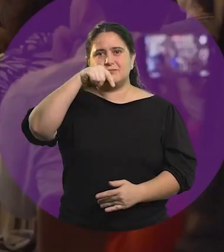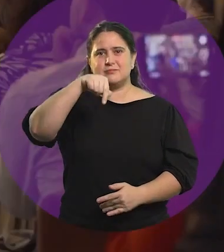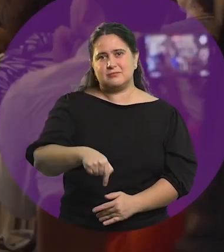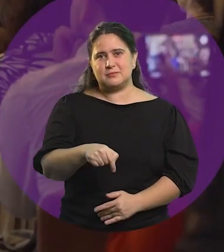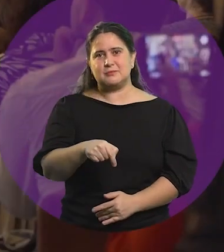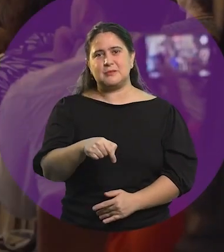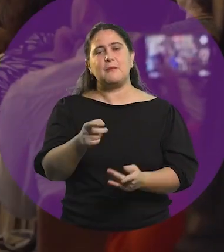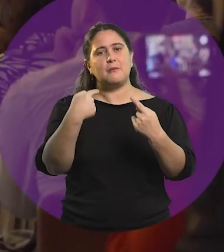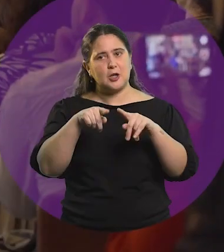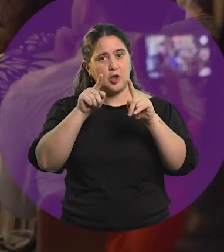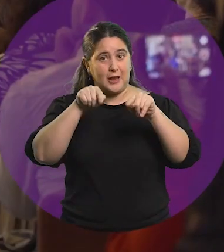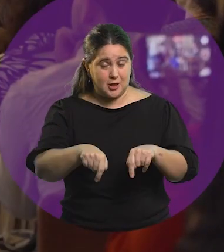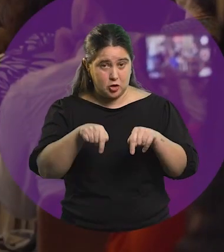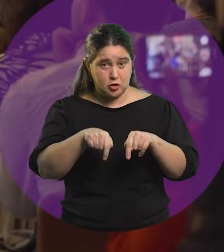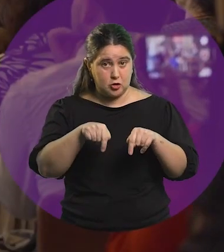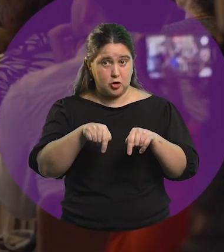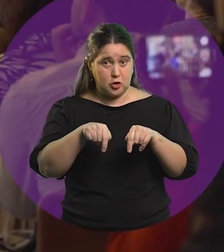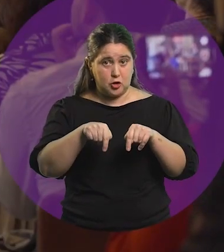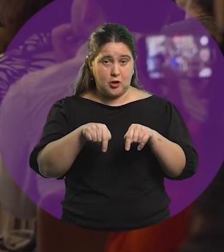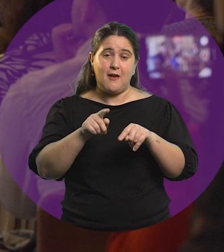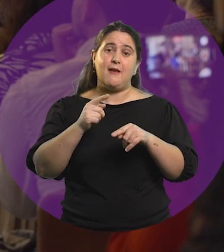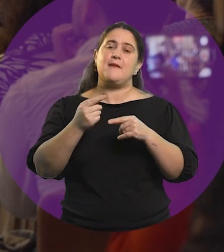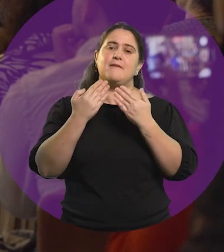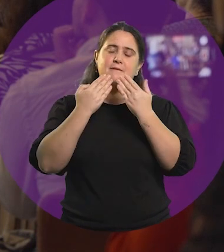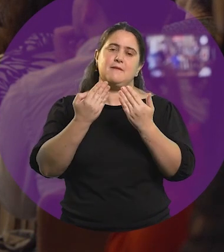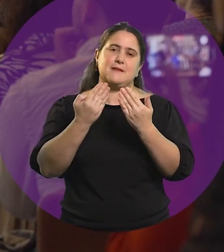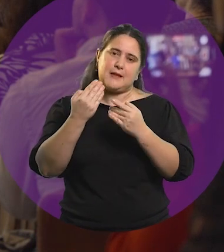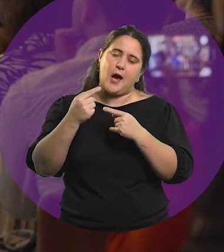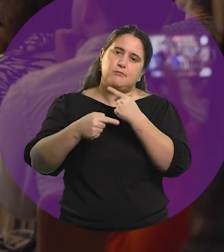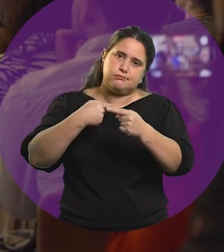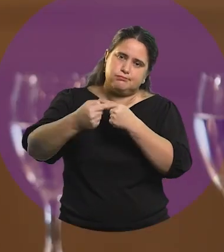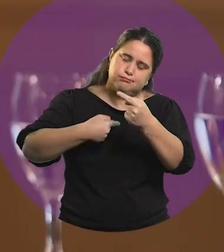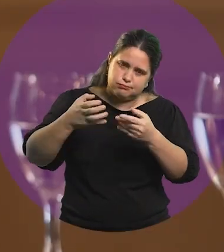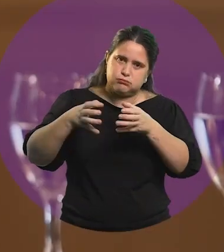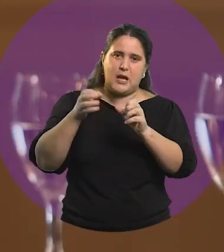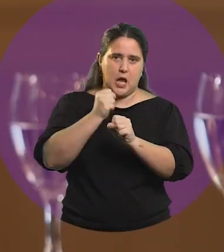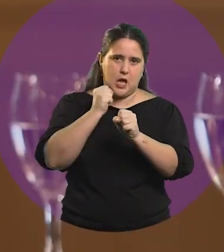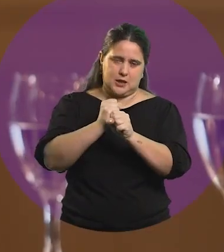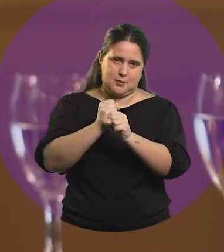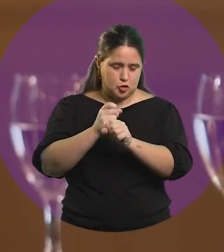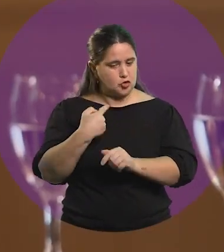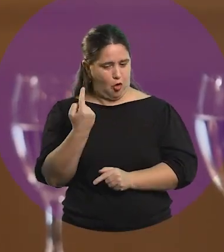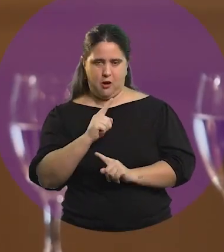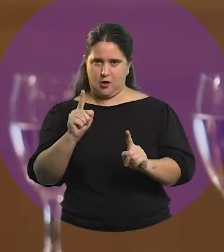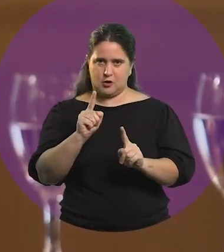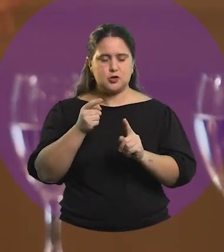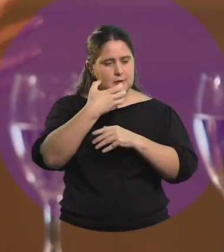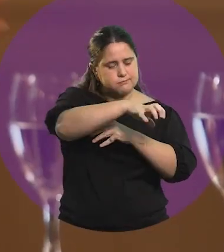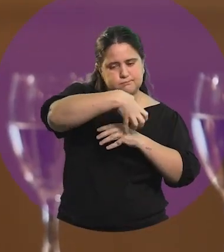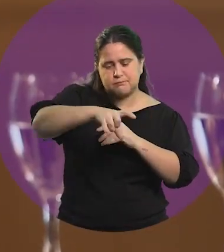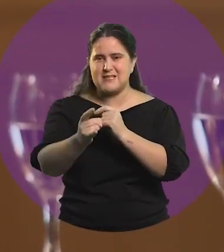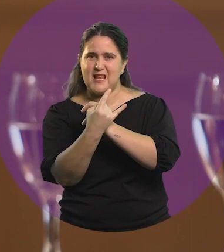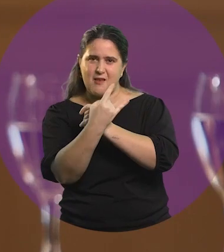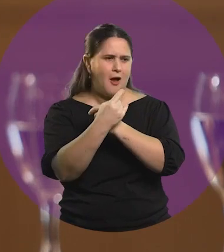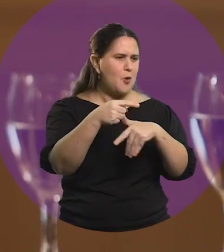la presentación, pero esto es el resultado de un trabajo en equipo donde todas las áreas, desde Ceibal, desde educación, la gerencia